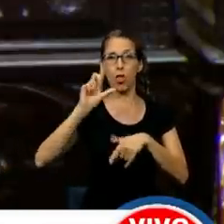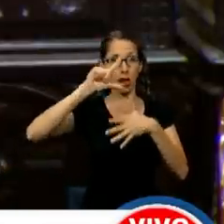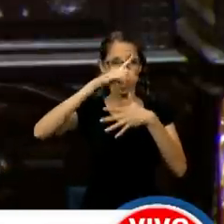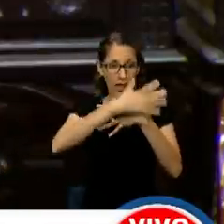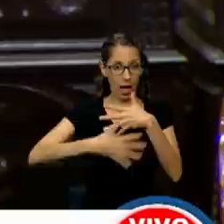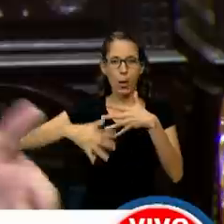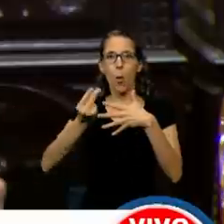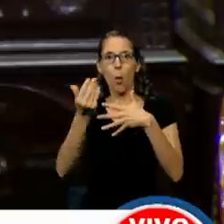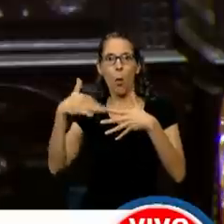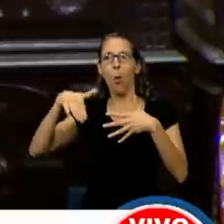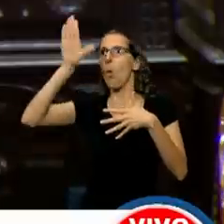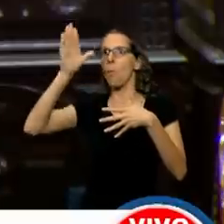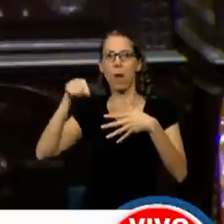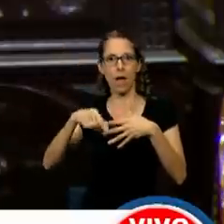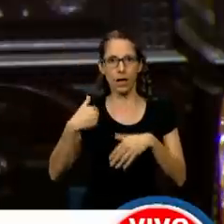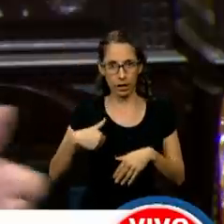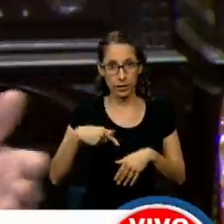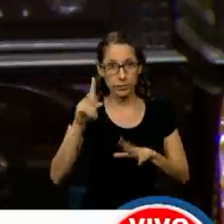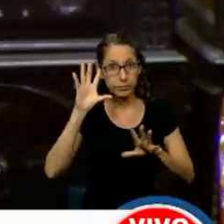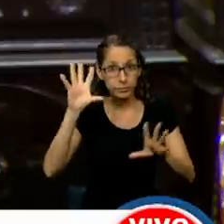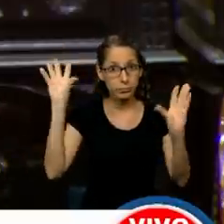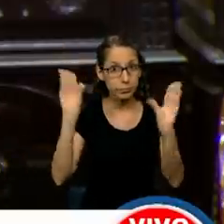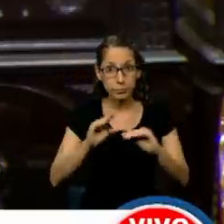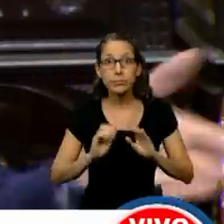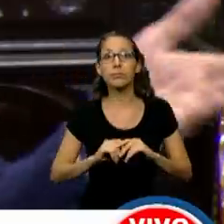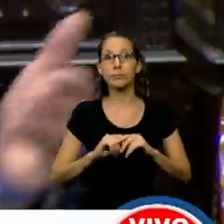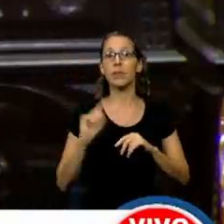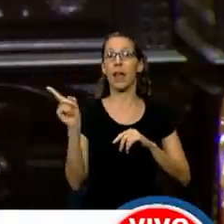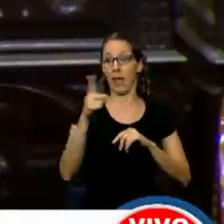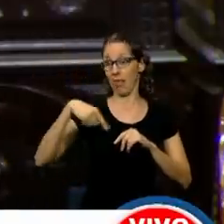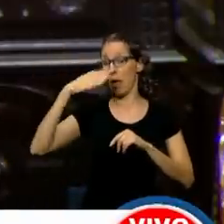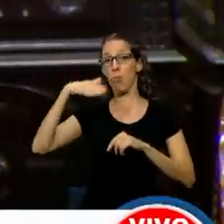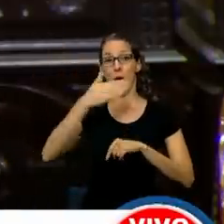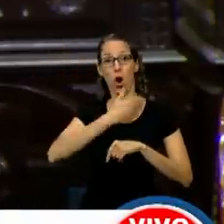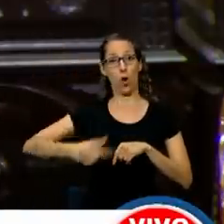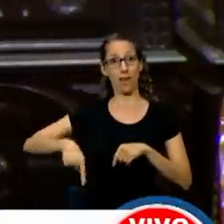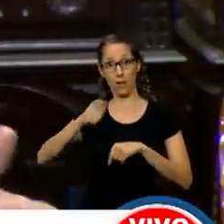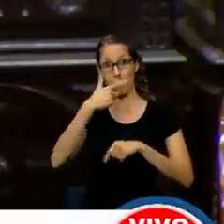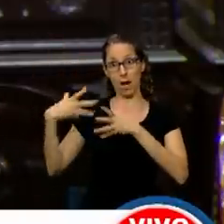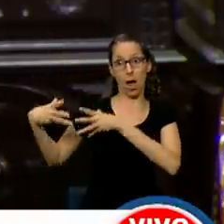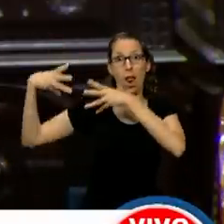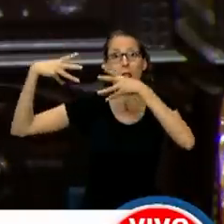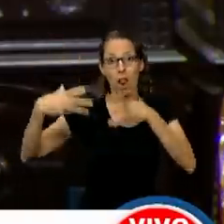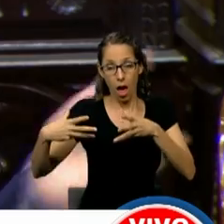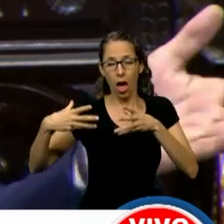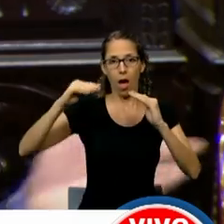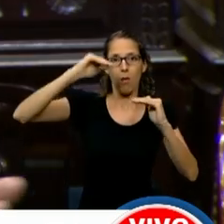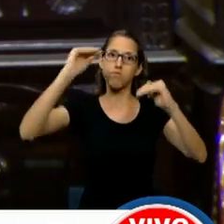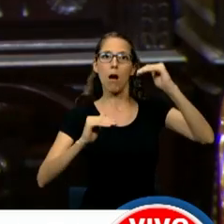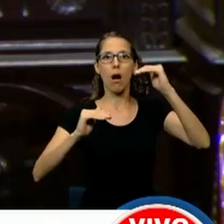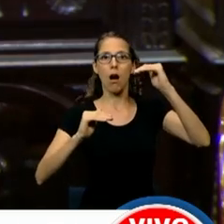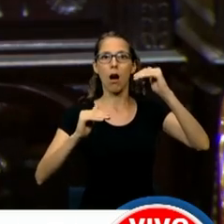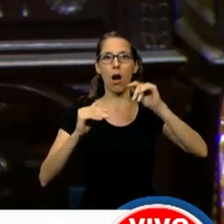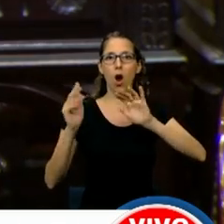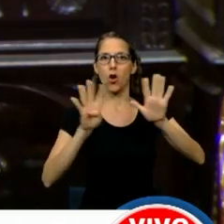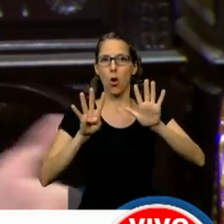y que cuando lo dejaron quedamos en el puesto octavo o noveno se olvidan de todo lo que